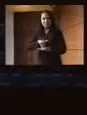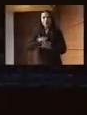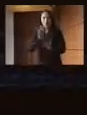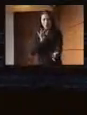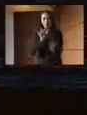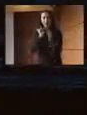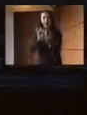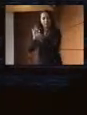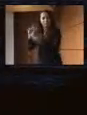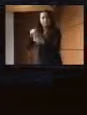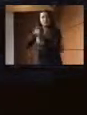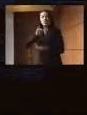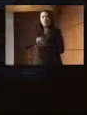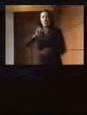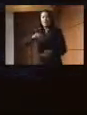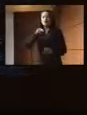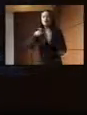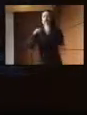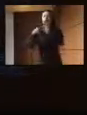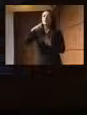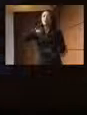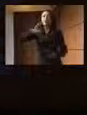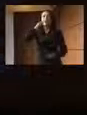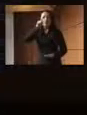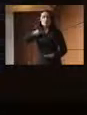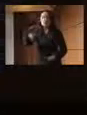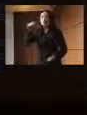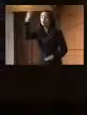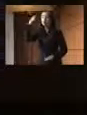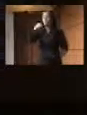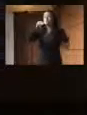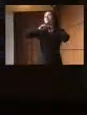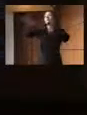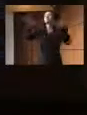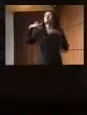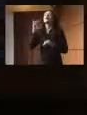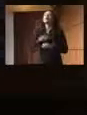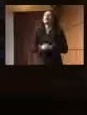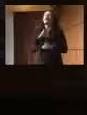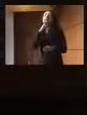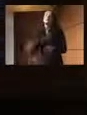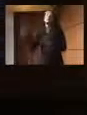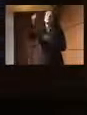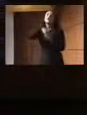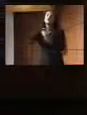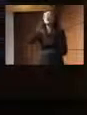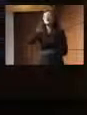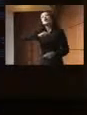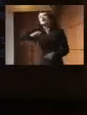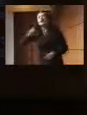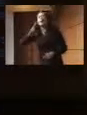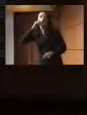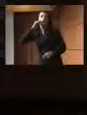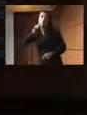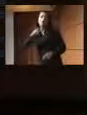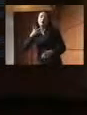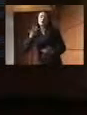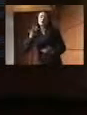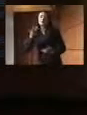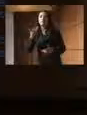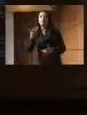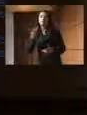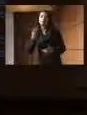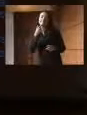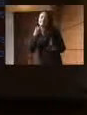de derechos humanos. No se trata solo de decir, pues donde decía inclusión, ahora digo derechos, donde diga, hago